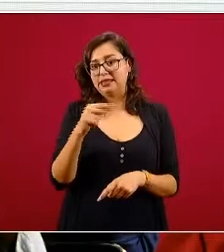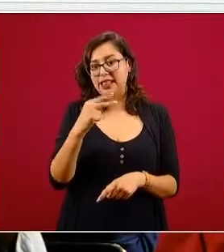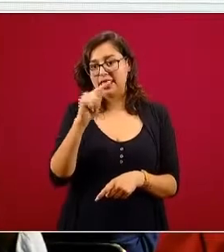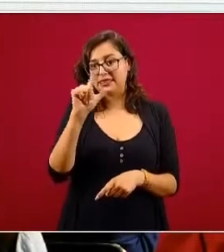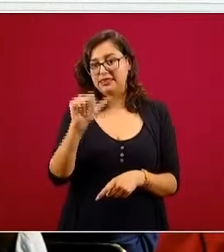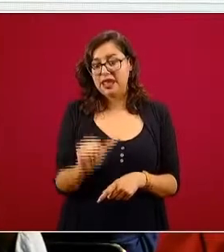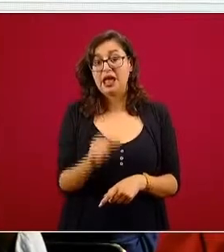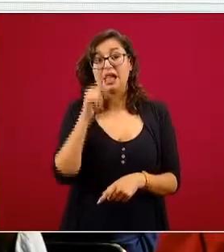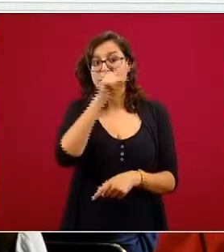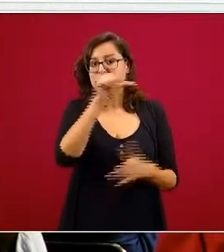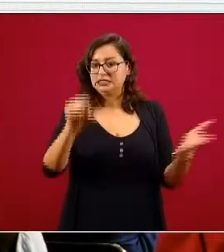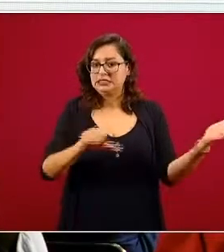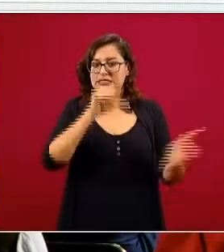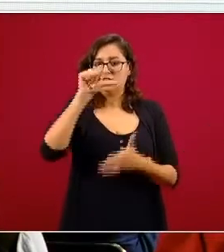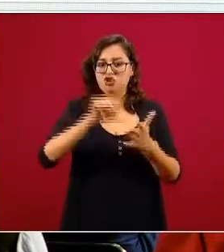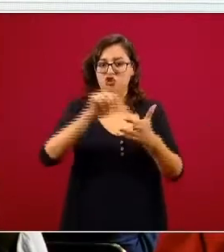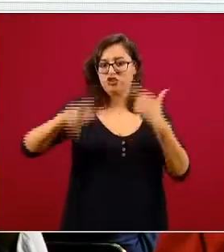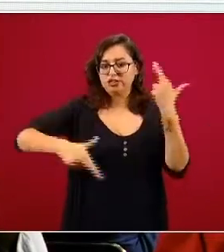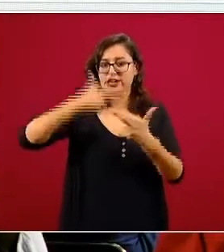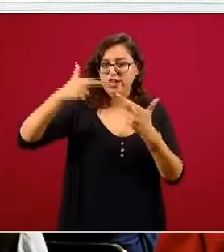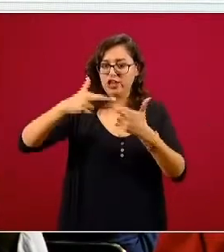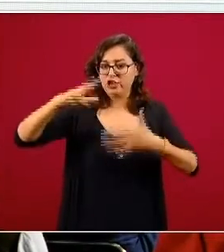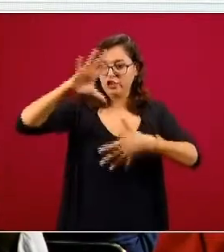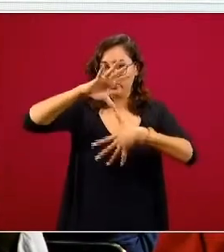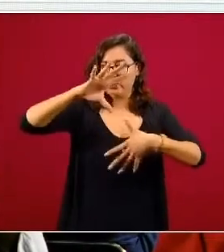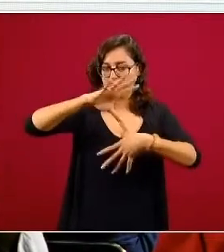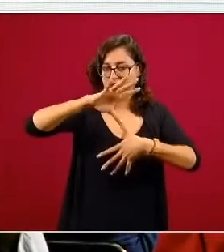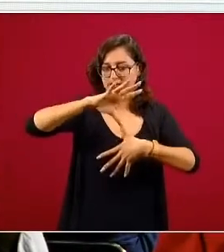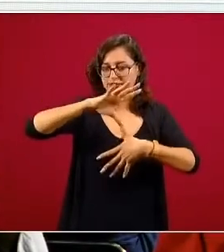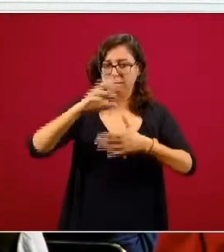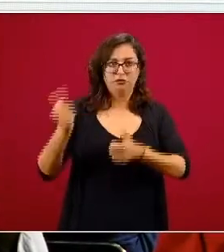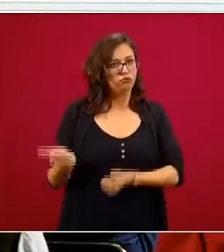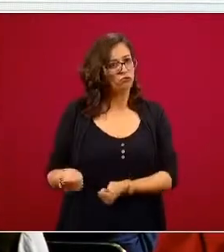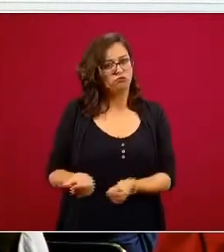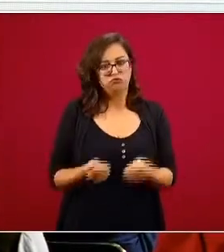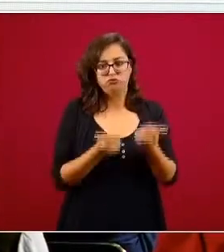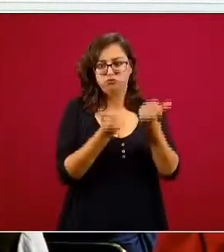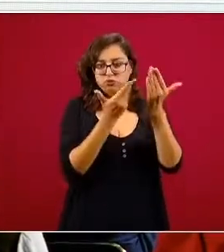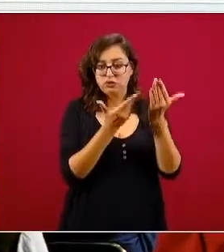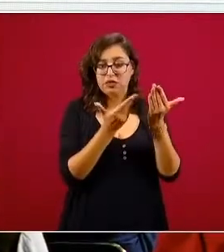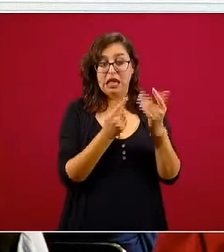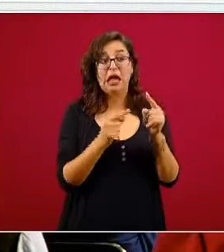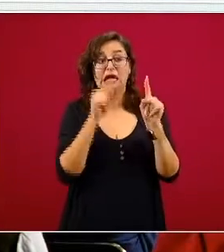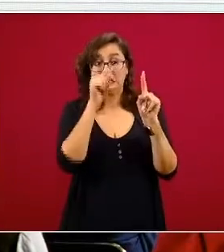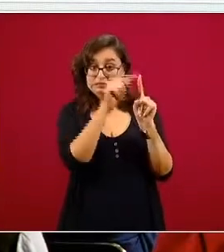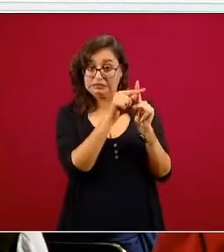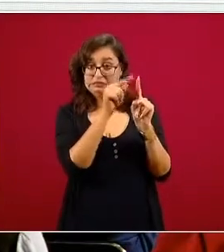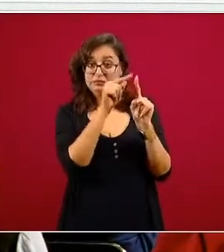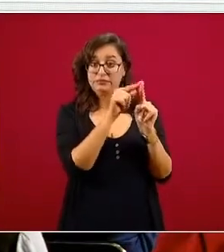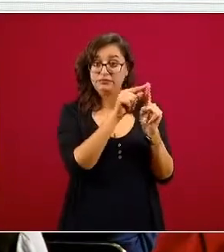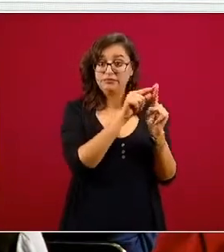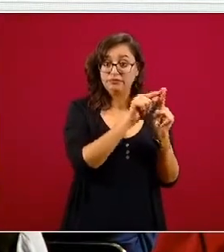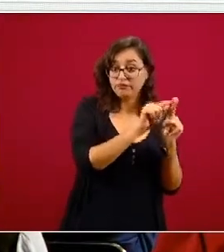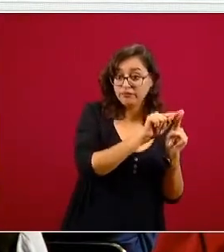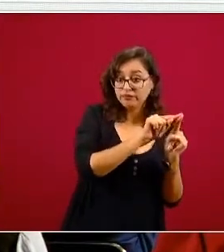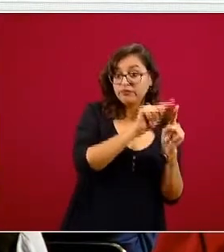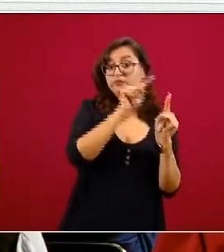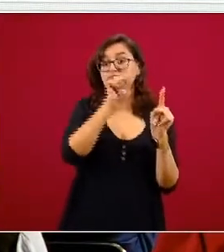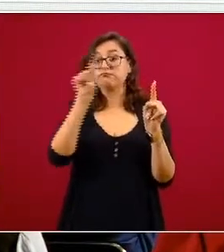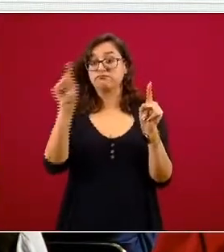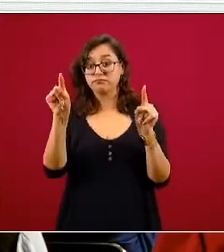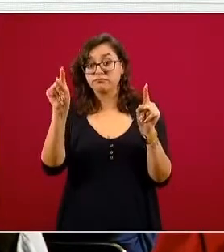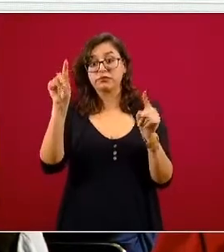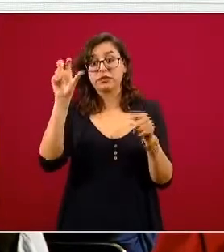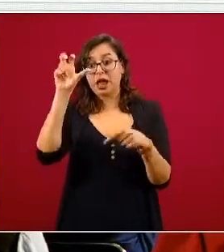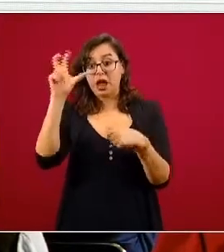centro regional de referencia en América. Y este centro regional está en comunicación con el centro regional